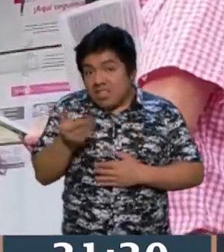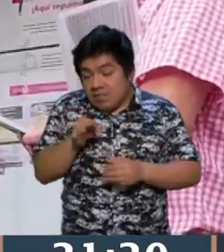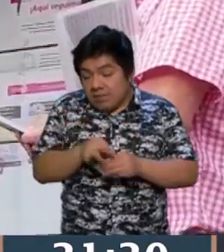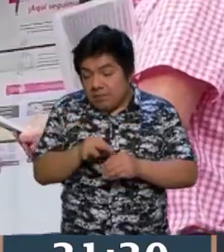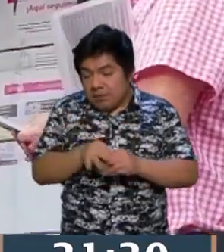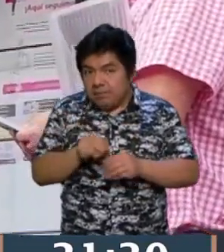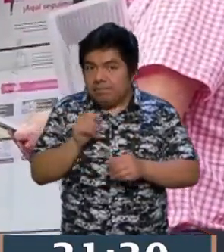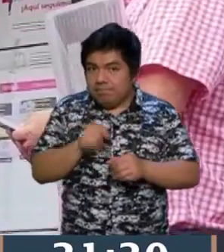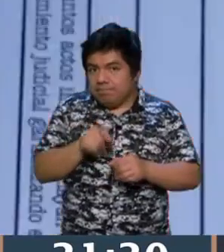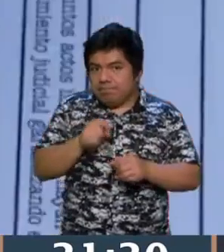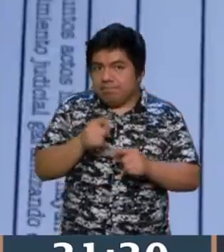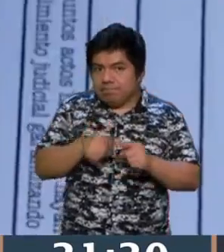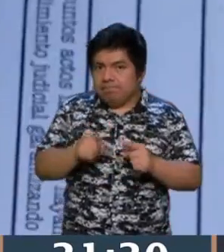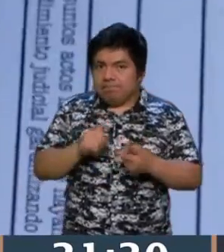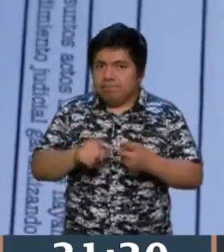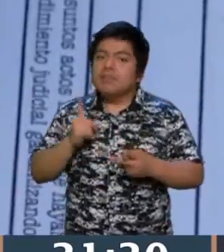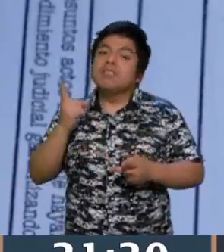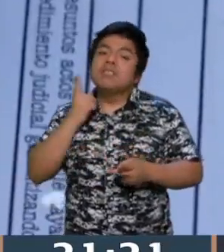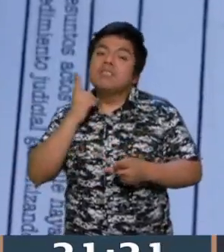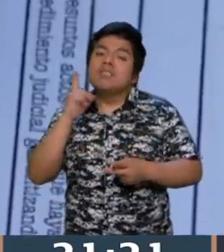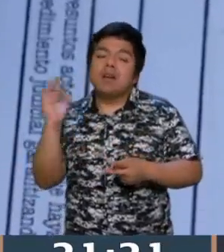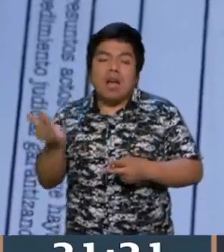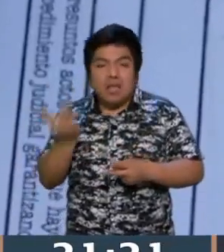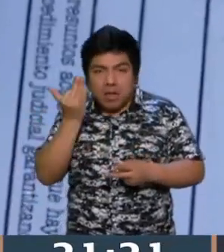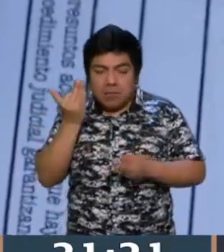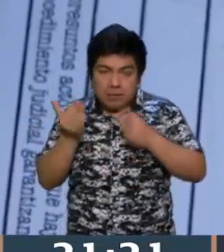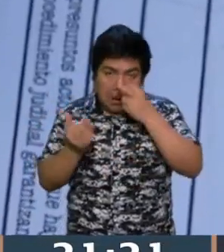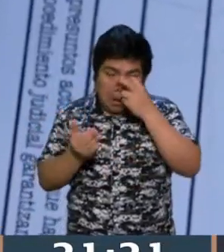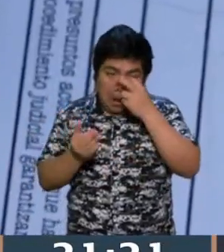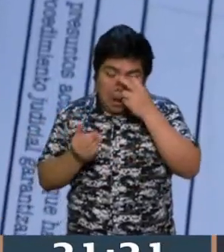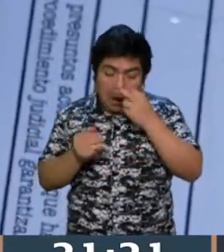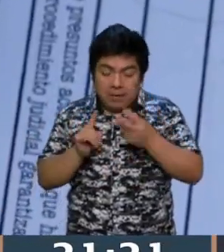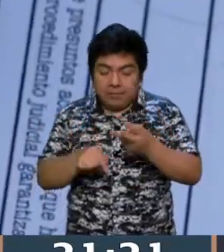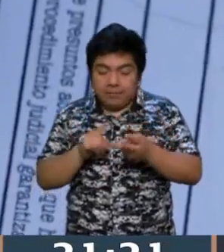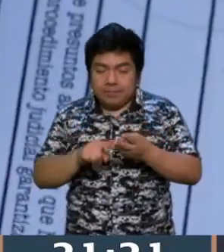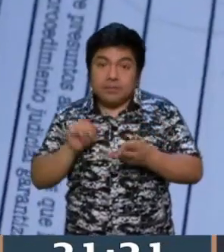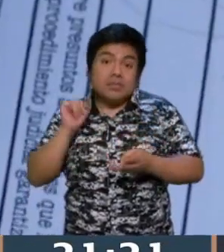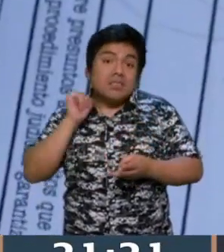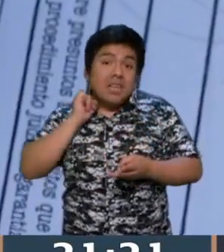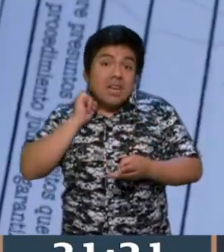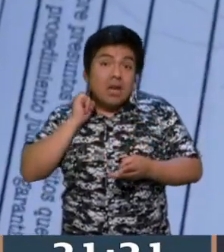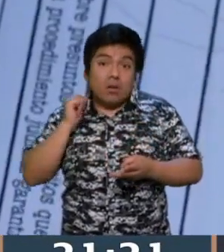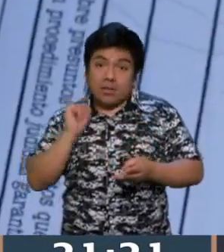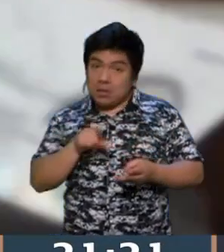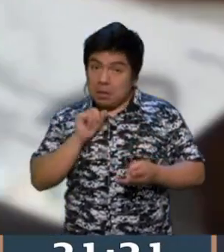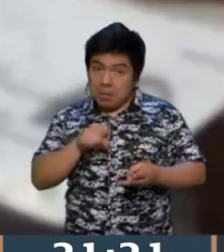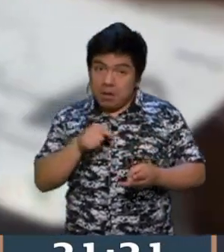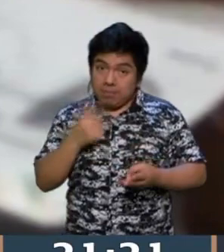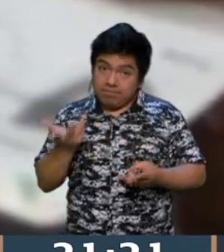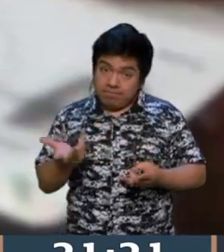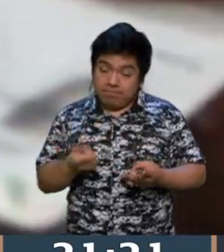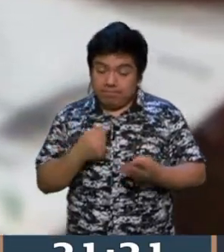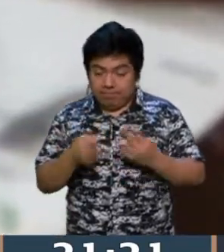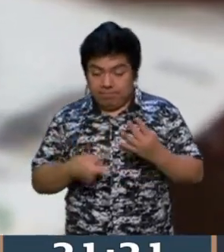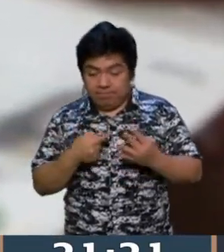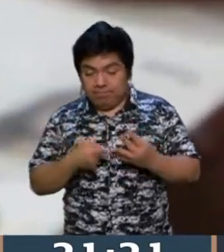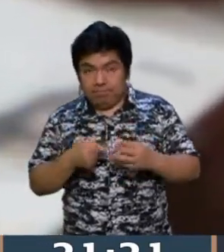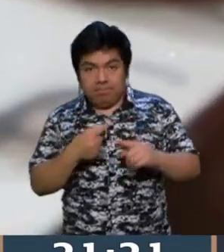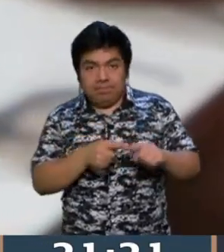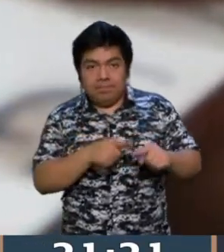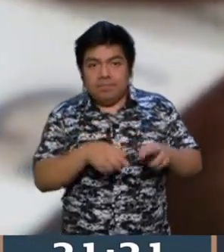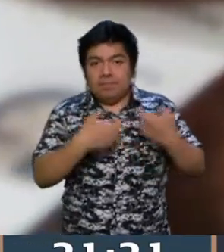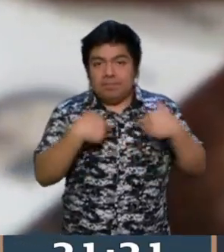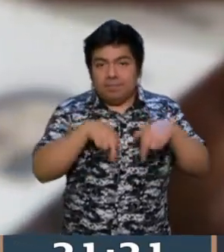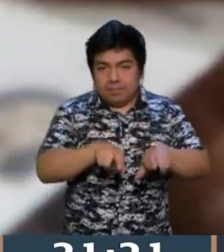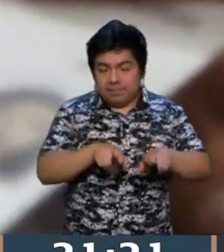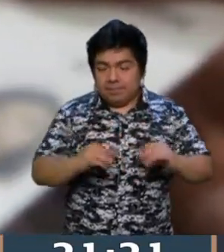vamos a votar por diputados federales, también vamos a votar por senadores que son representantes